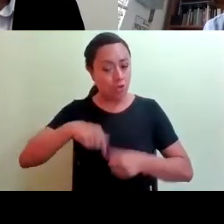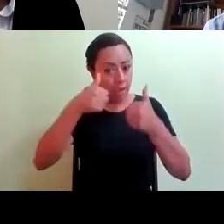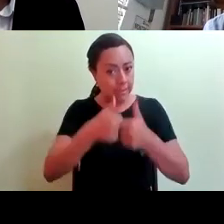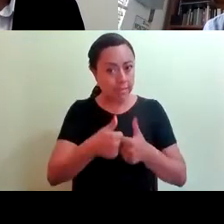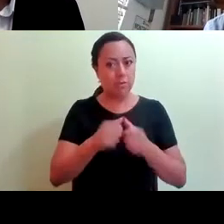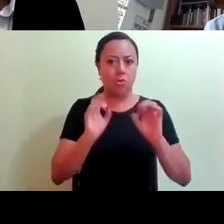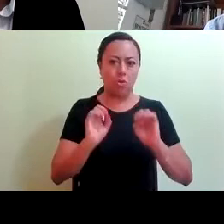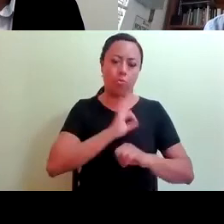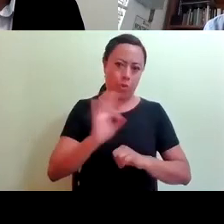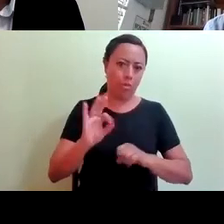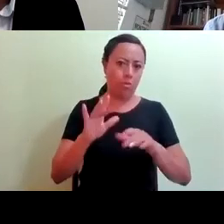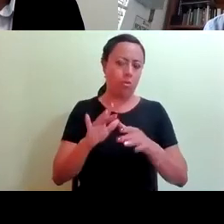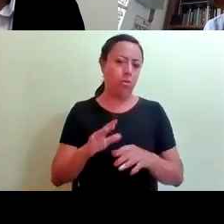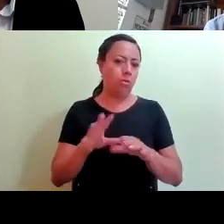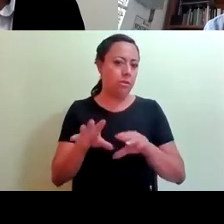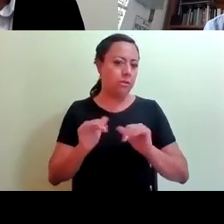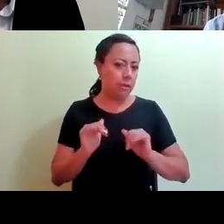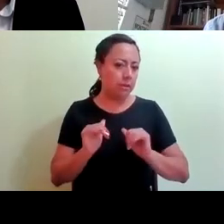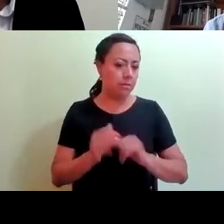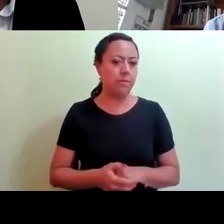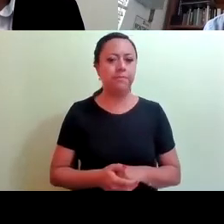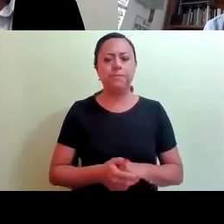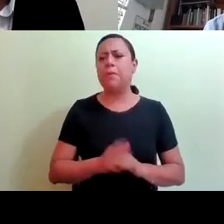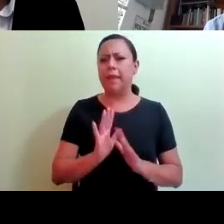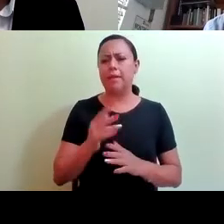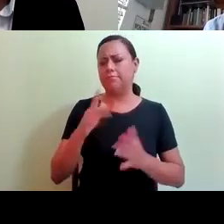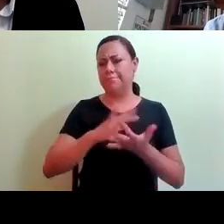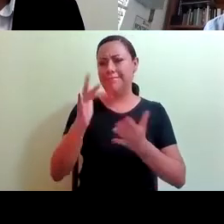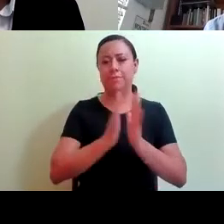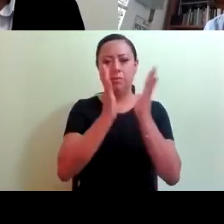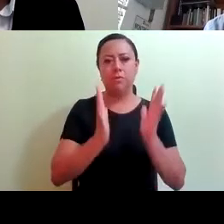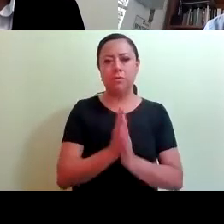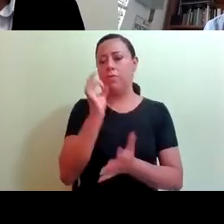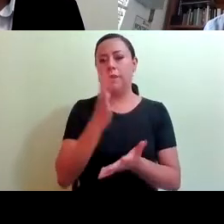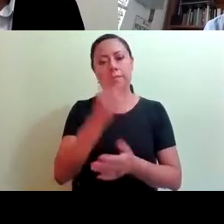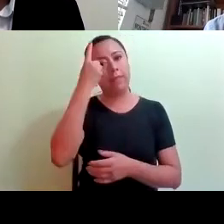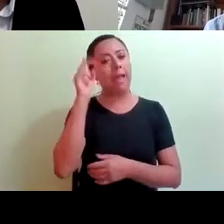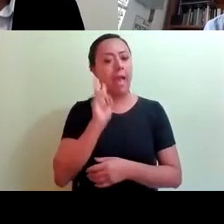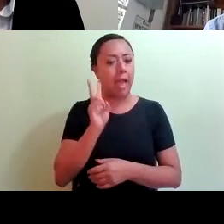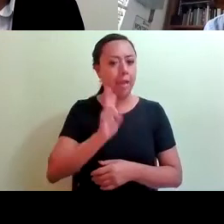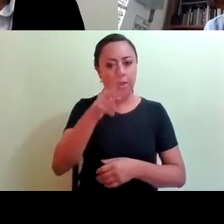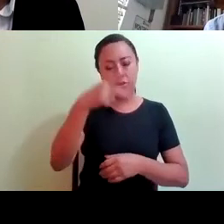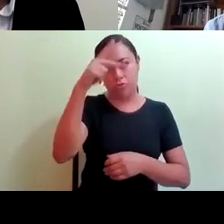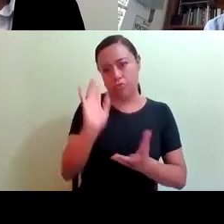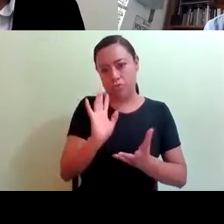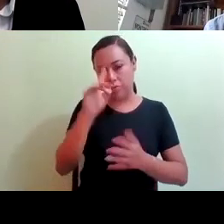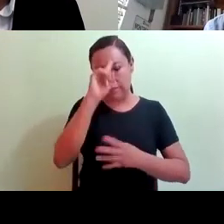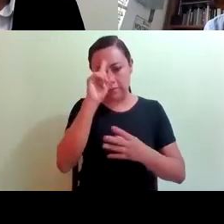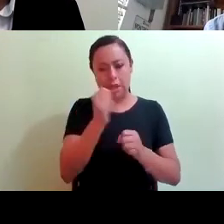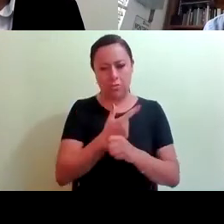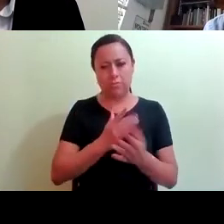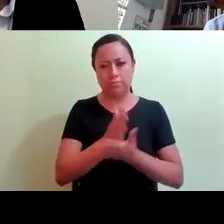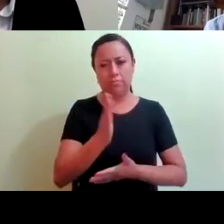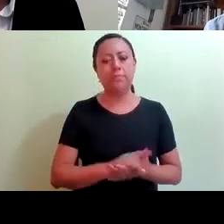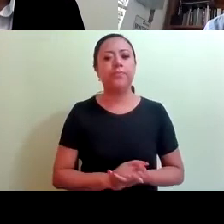le agradecemos su participación. En este sentido, era por si existía alguna consideración de algún miembro. Le agradecemos la intervención a la